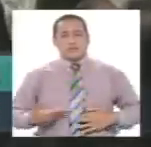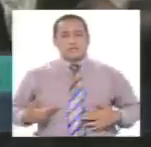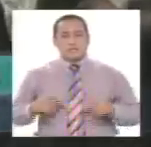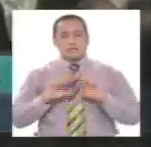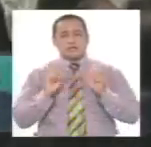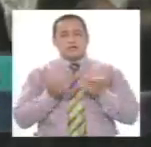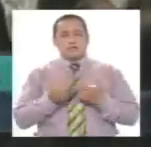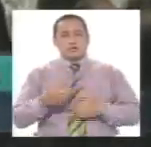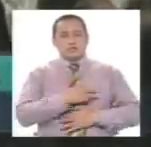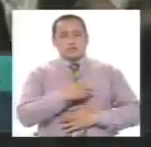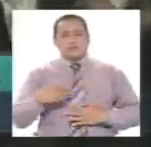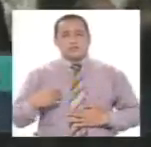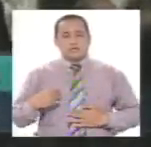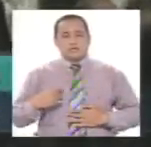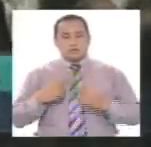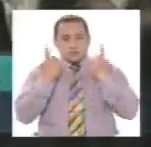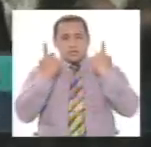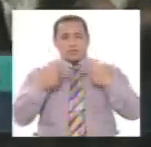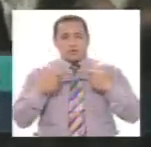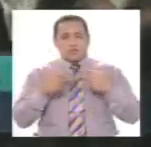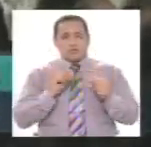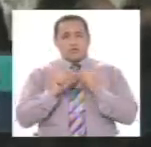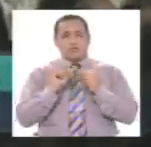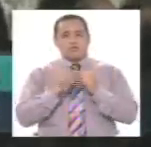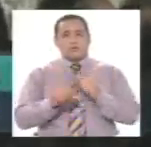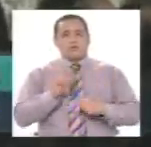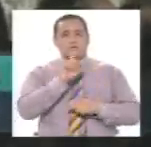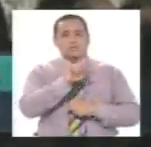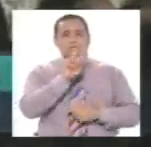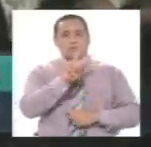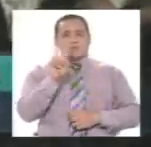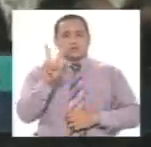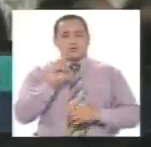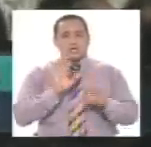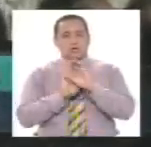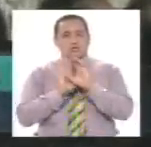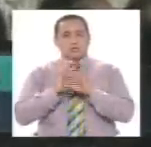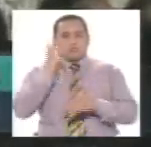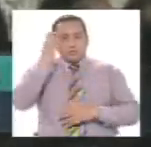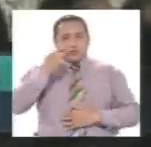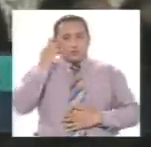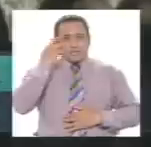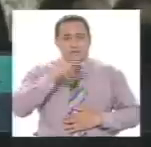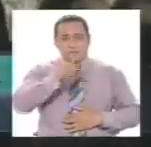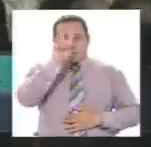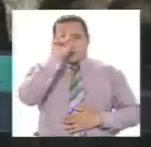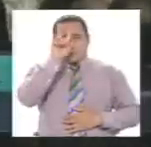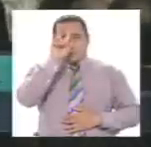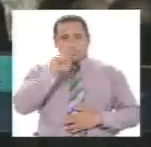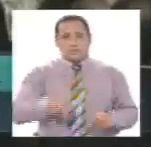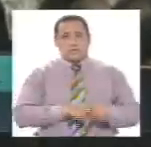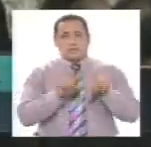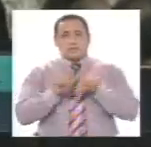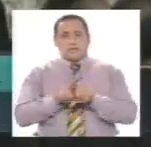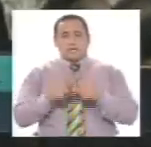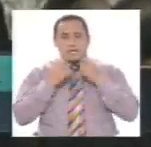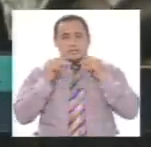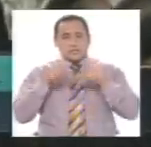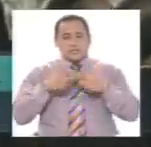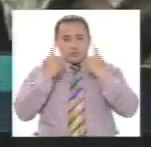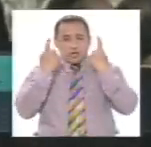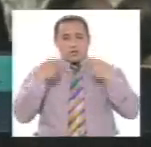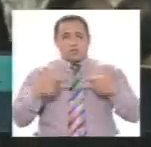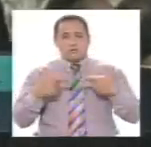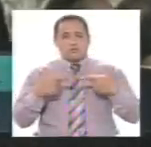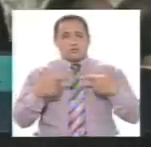Consejo de Ministros, de conformidad con el artículo 122 de la Constitución Política del Perú, y estando al